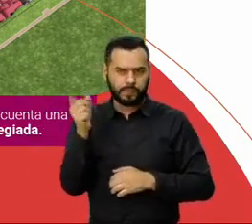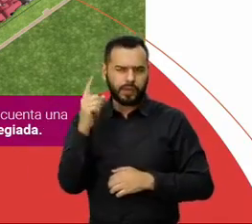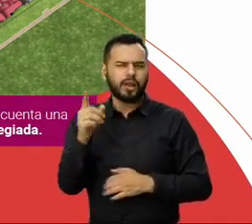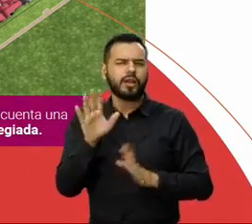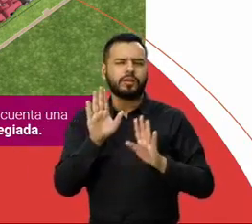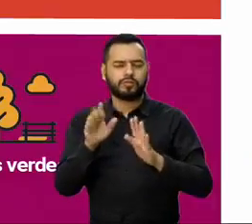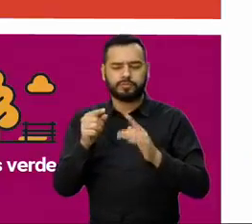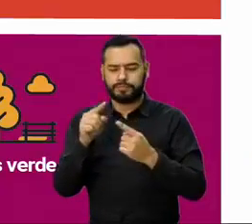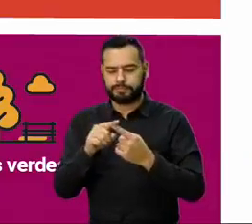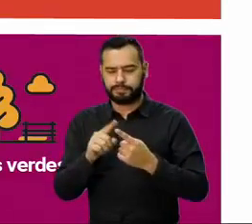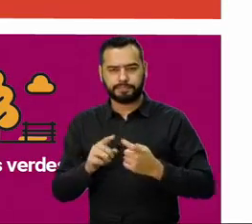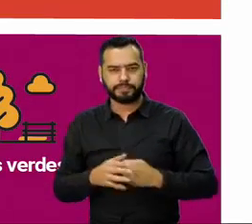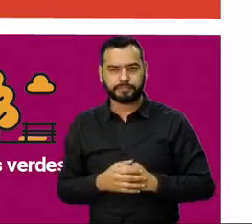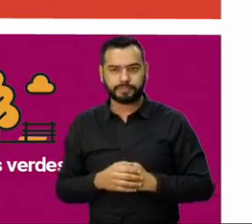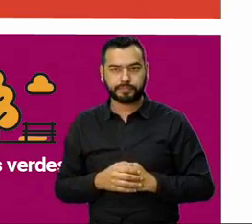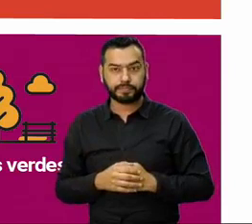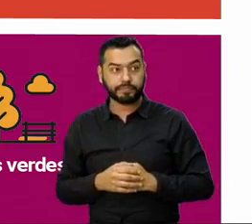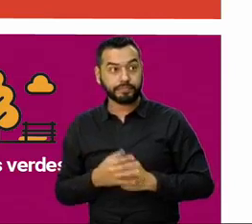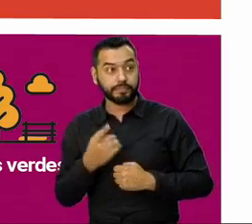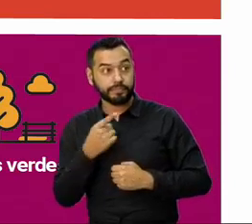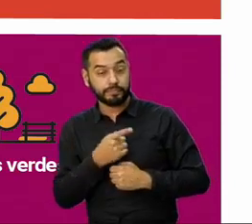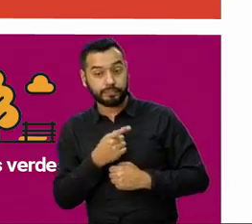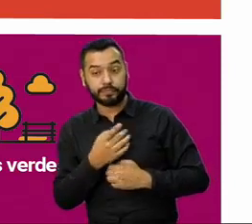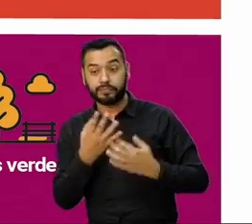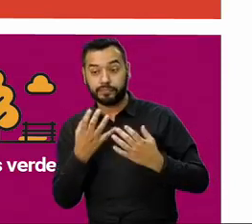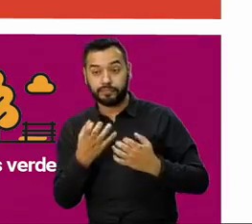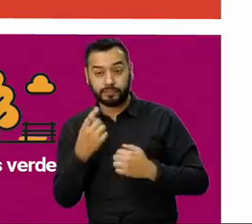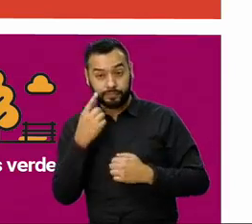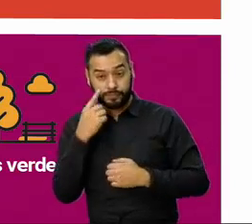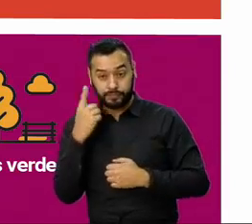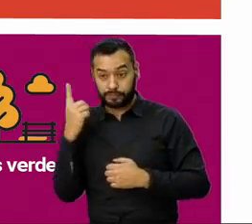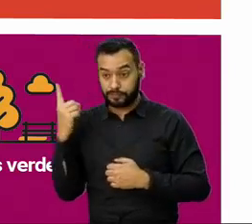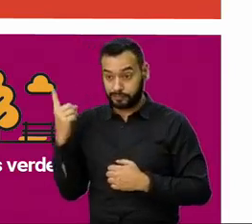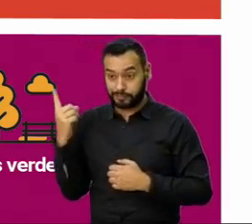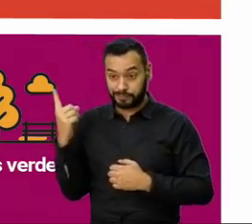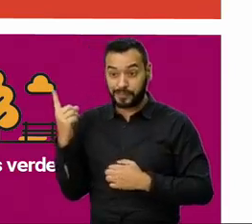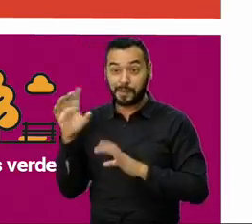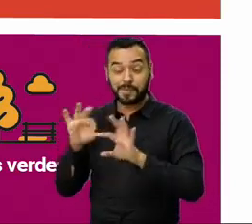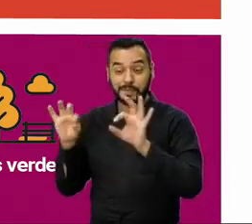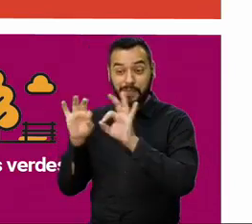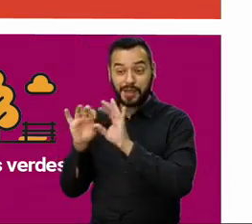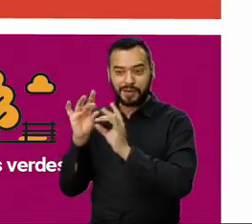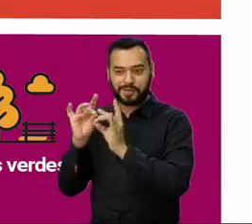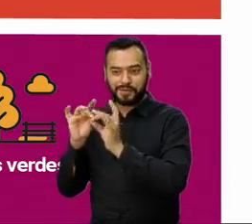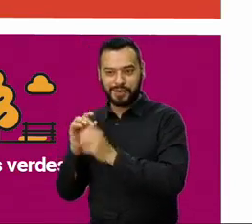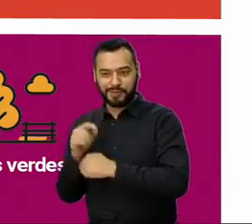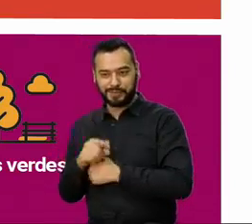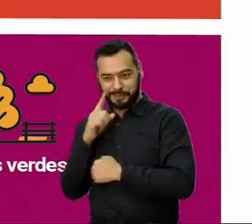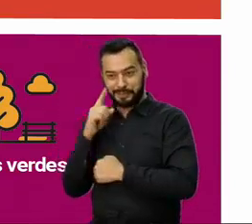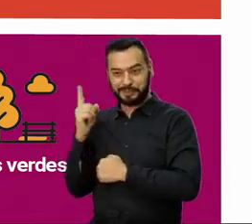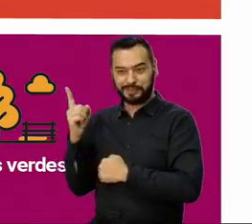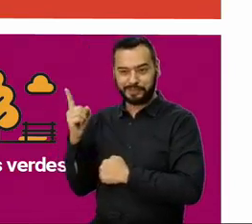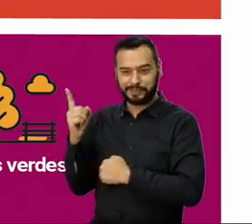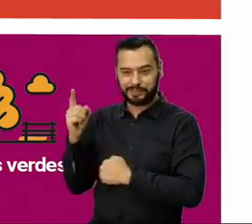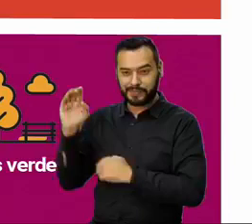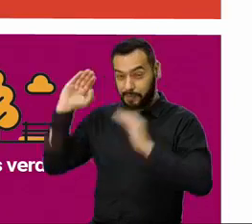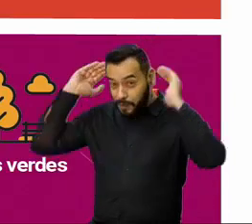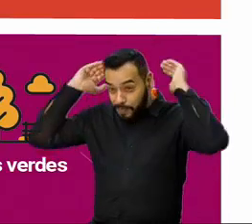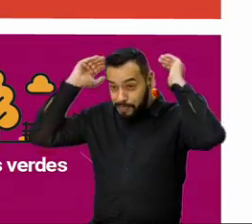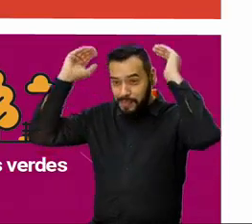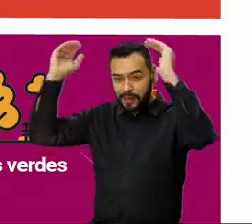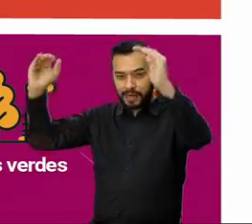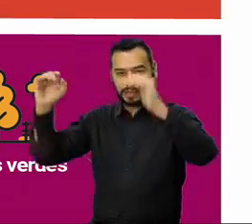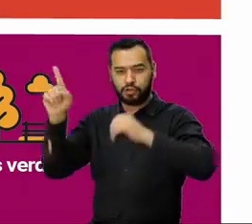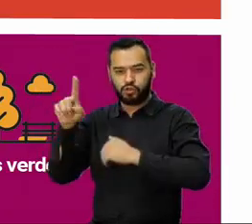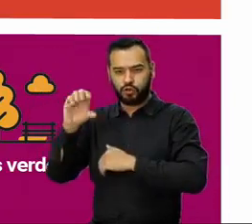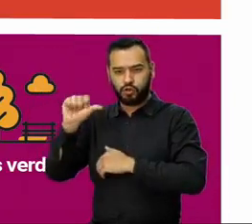encontrar tenemos aquí es perfecto claro que entonces las estamos viendo tenemos una terraza al solarium